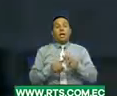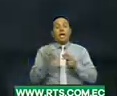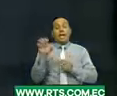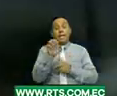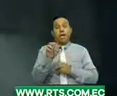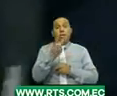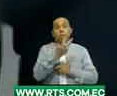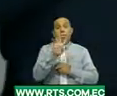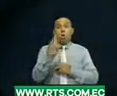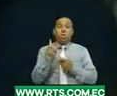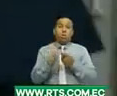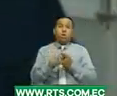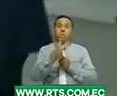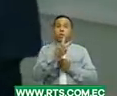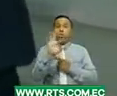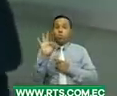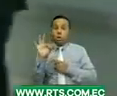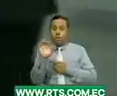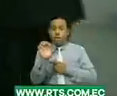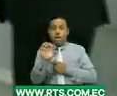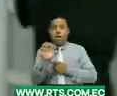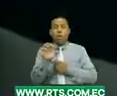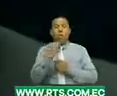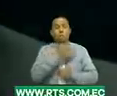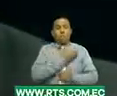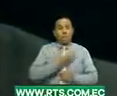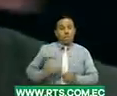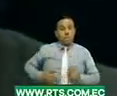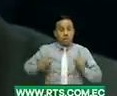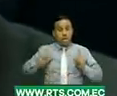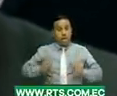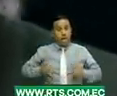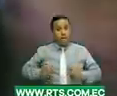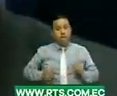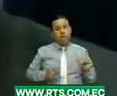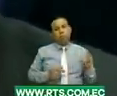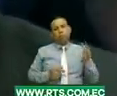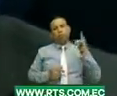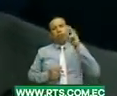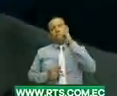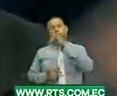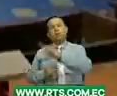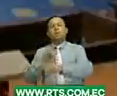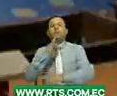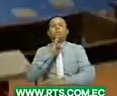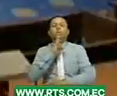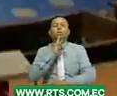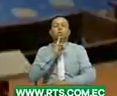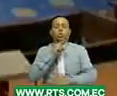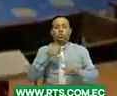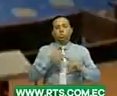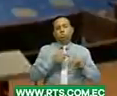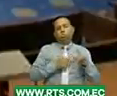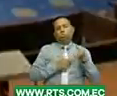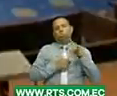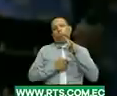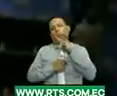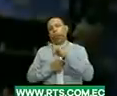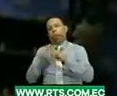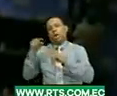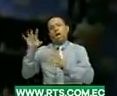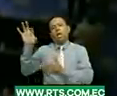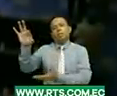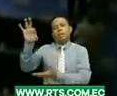el presidente Lenín Moreno emprenderá una jornada de actividades en Estados Unidos. El primer mandatario se reunirá con representantes del